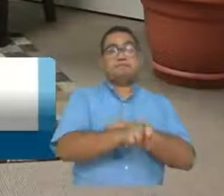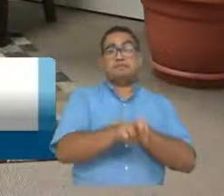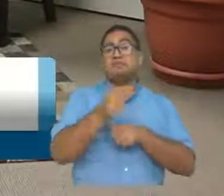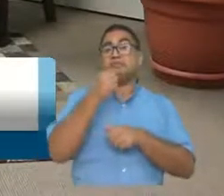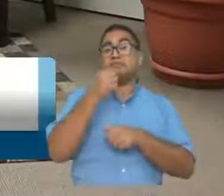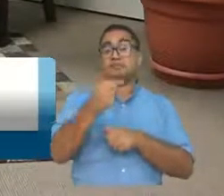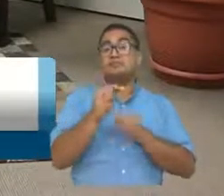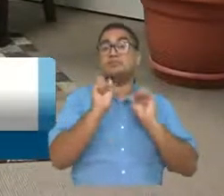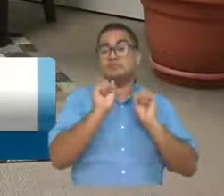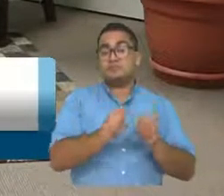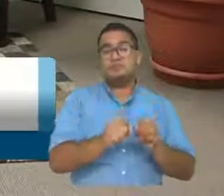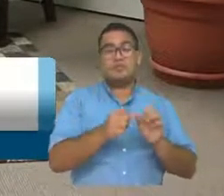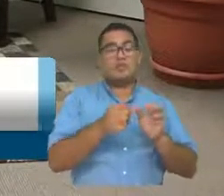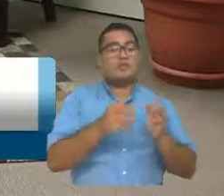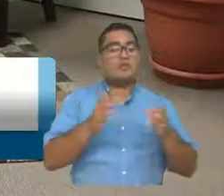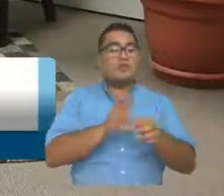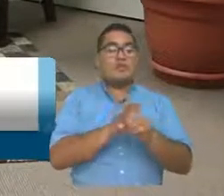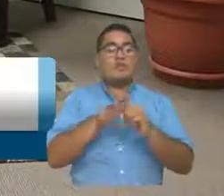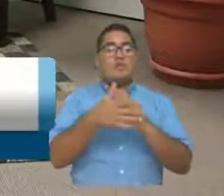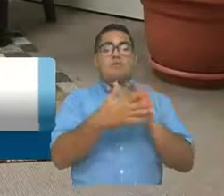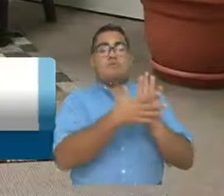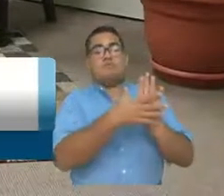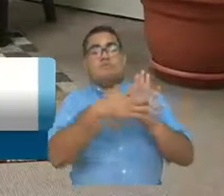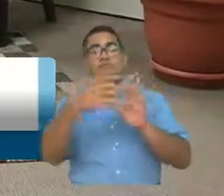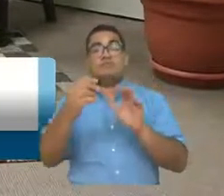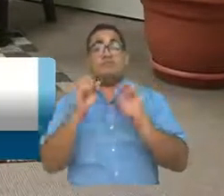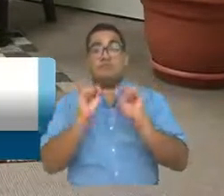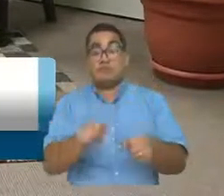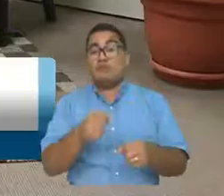o trabaje en un escritorio y vos venís después y te